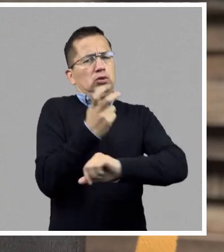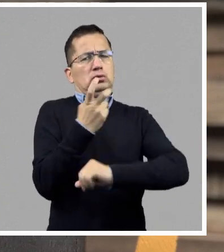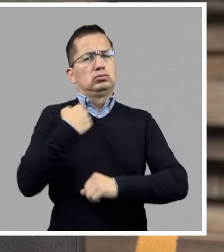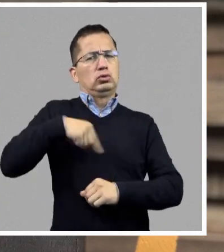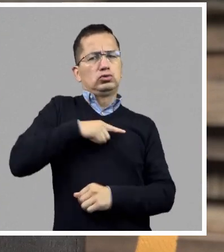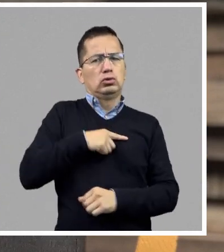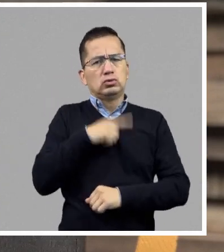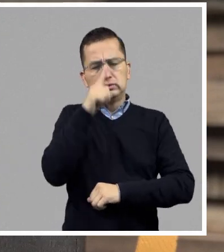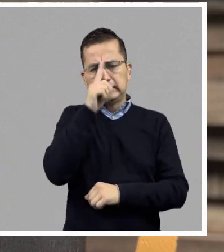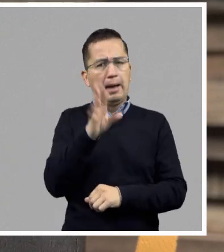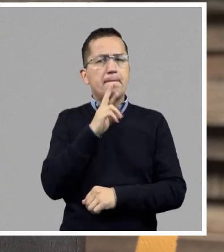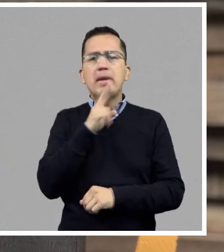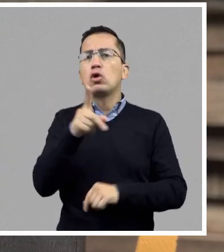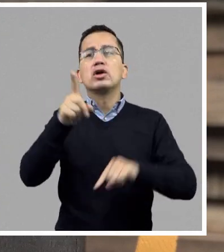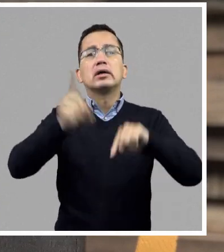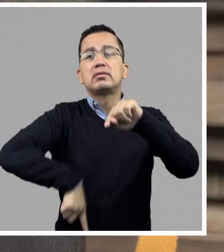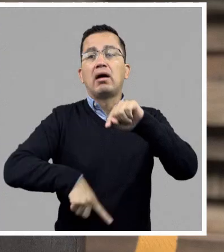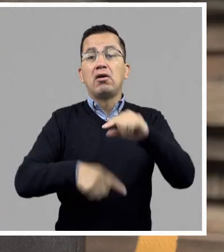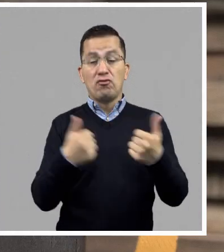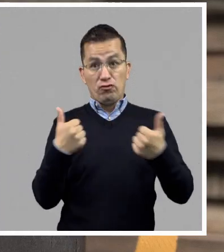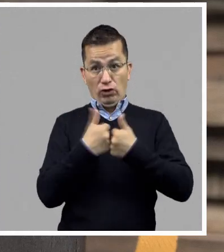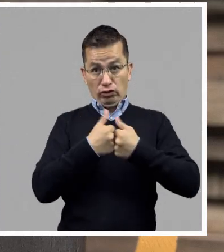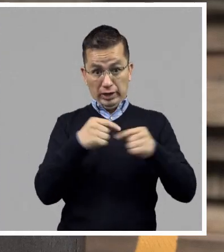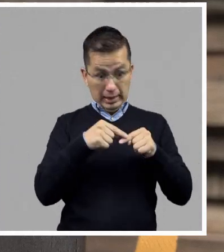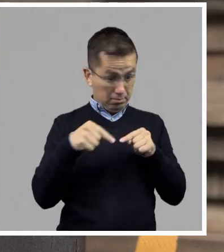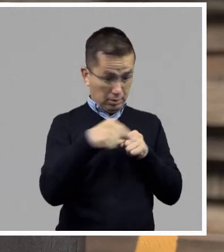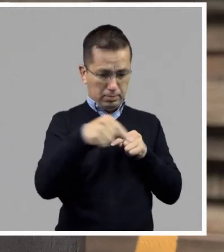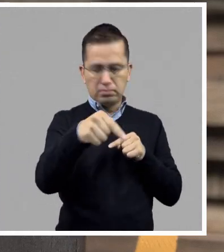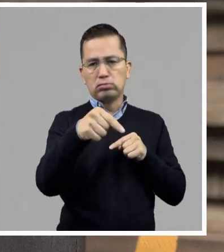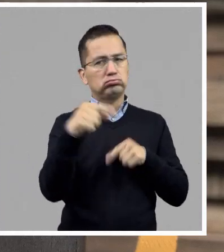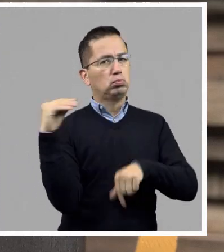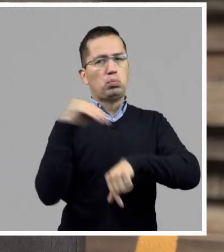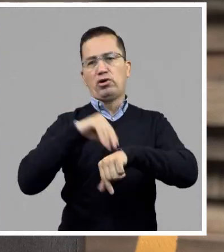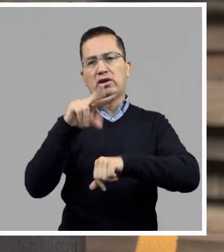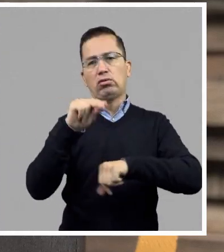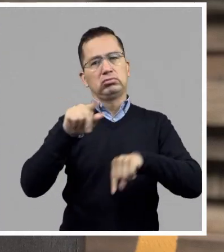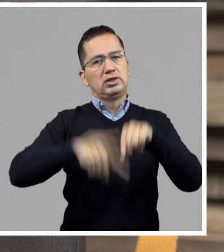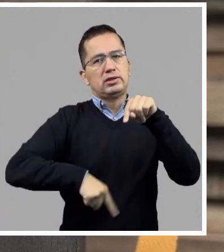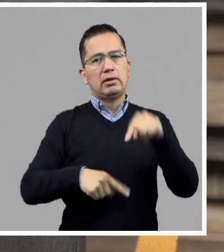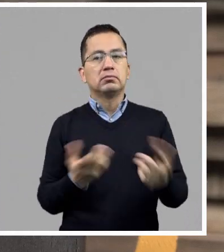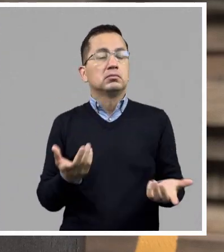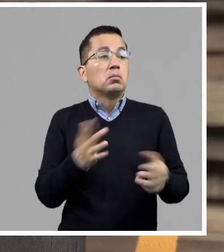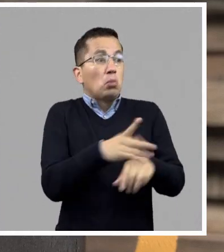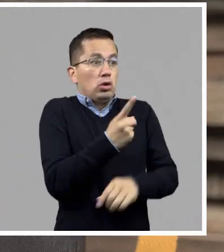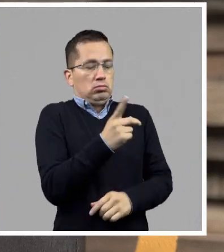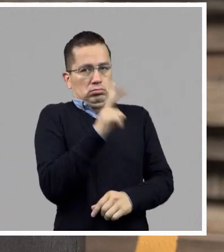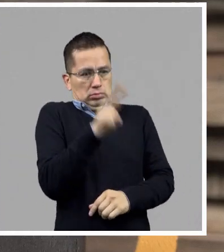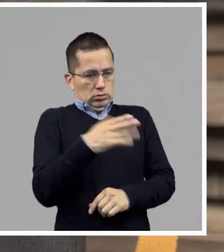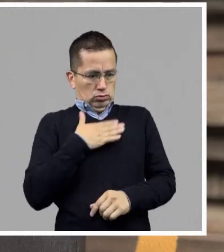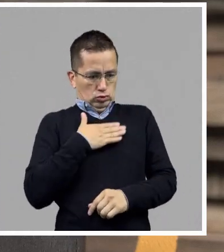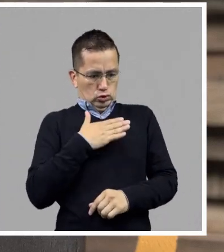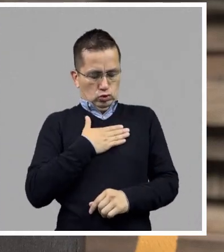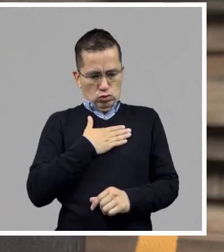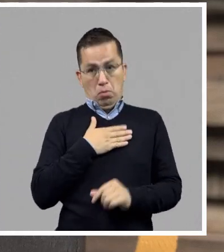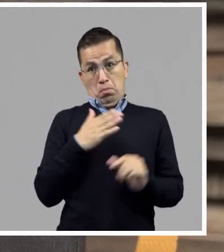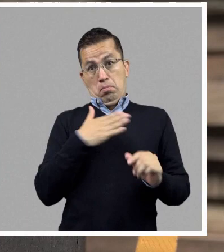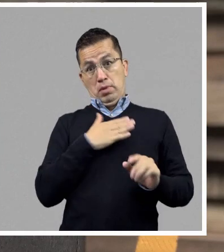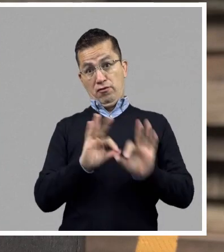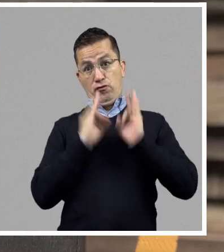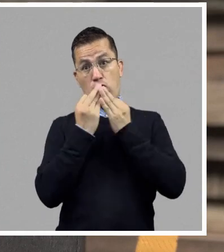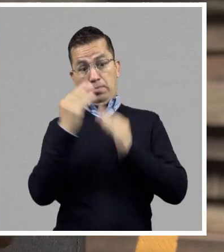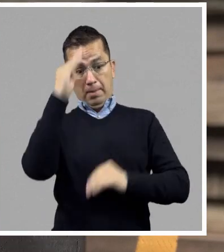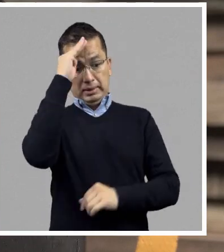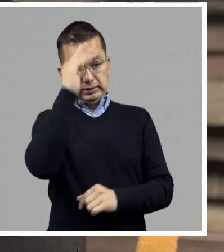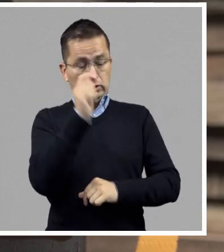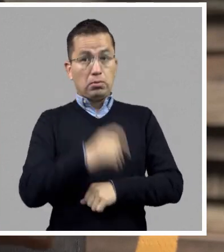hacemos un trabajo intencional de borrar esas fronteras porque realmente yo pienso como ciudadano del